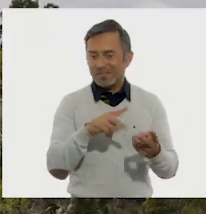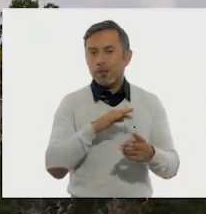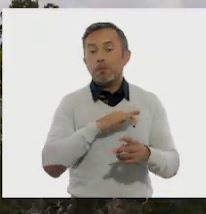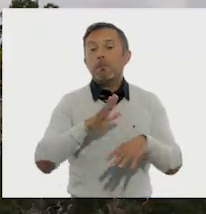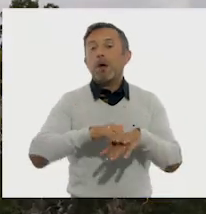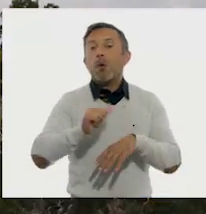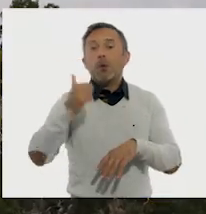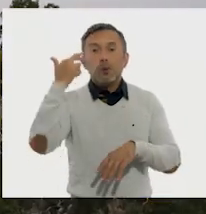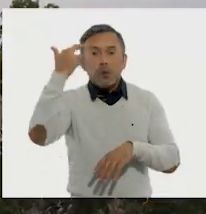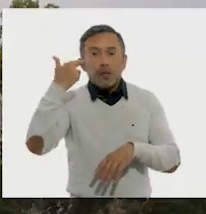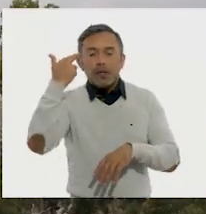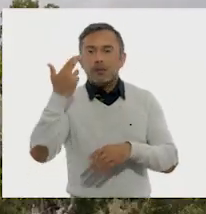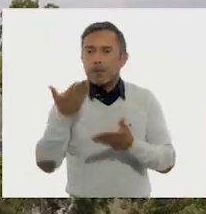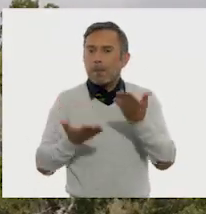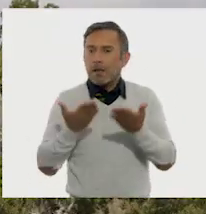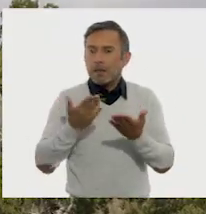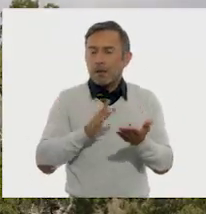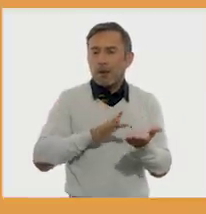bloques.